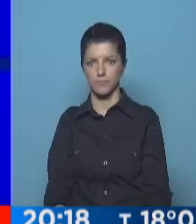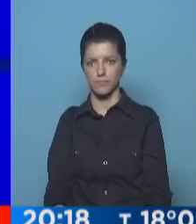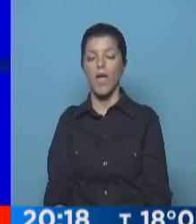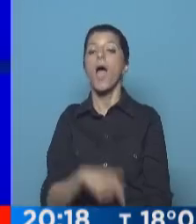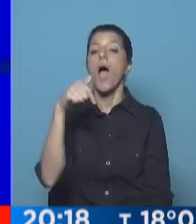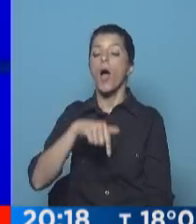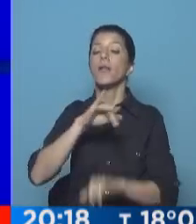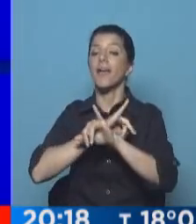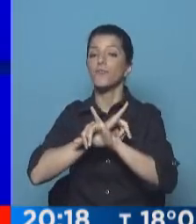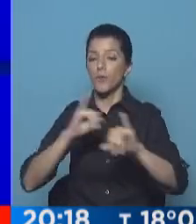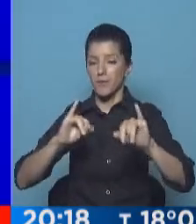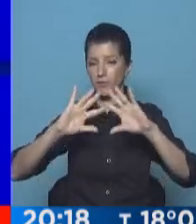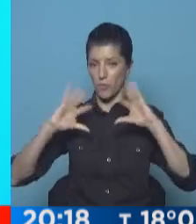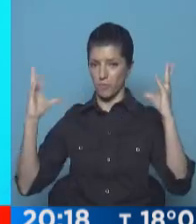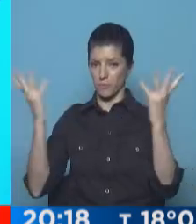Compartimos ahora noticias del mundo.